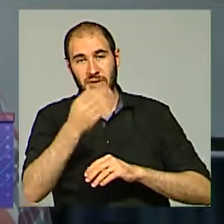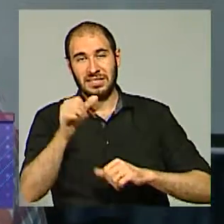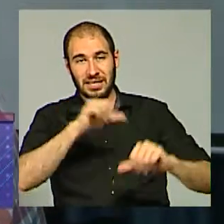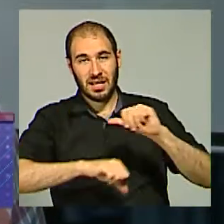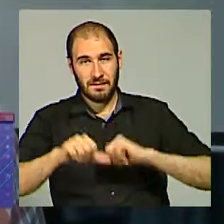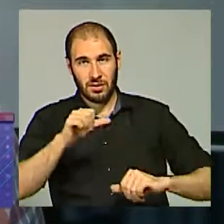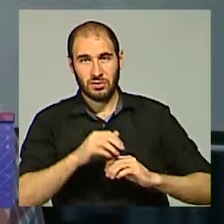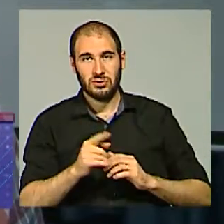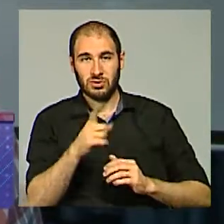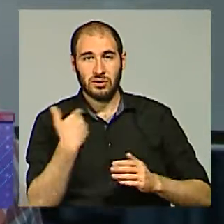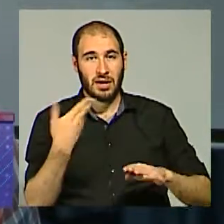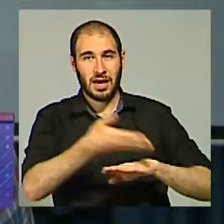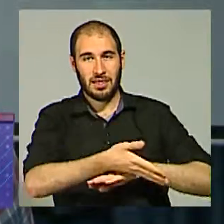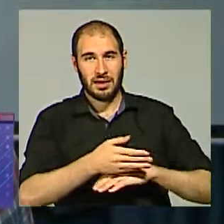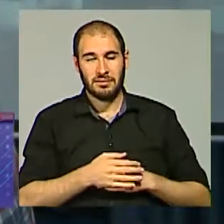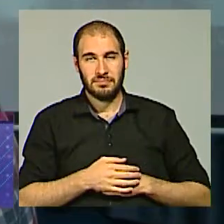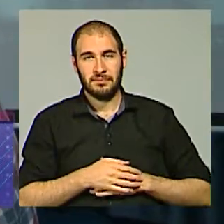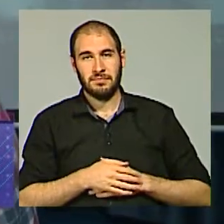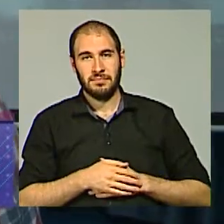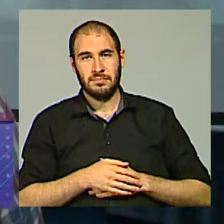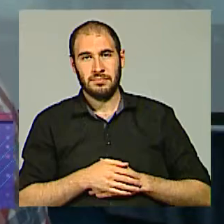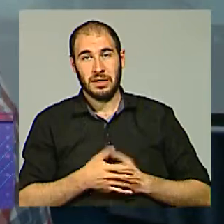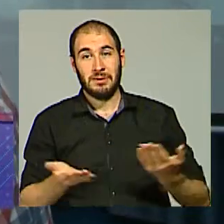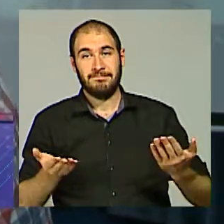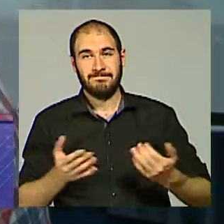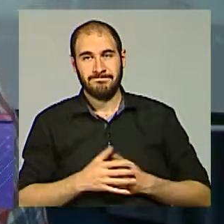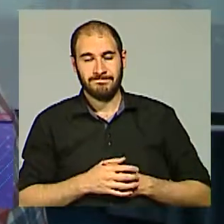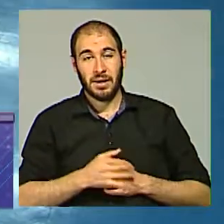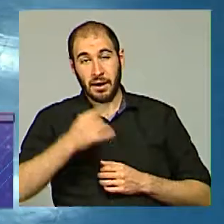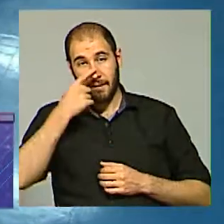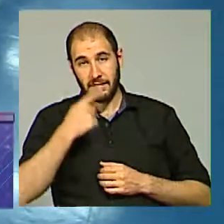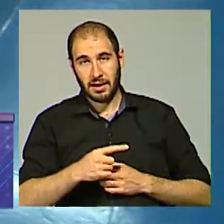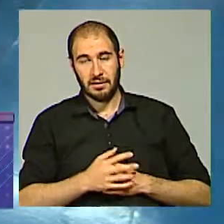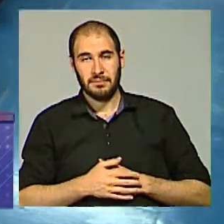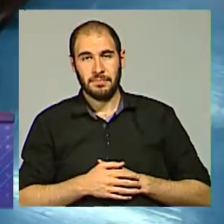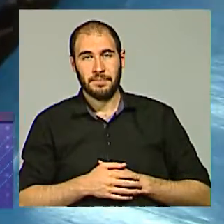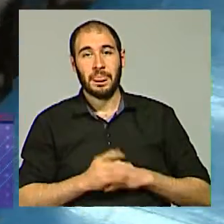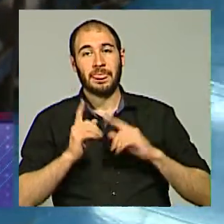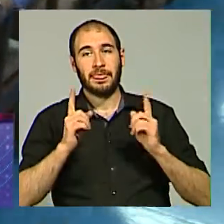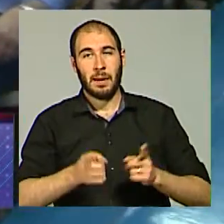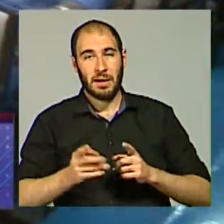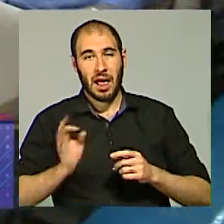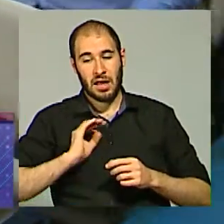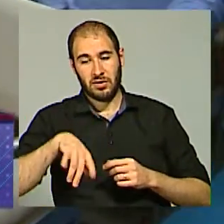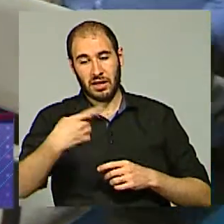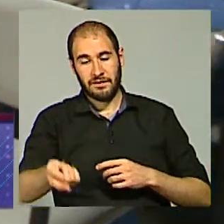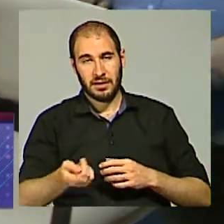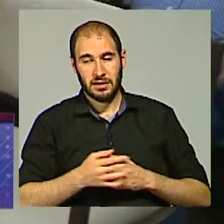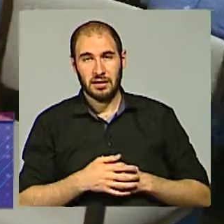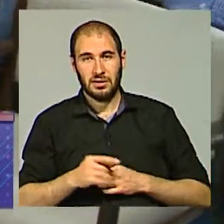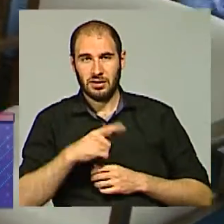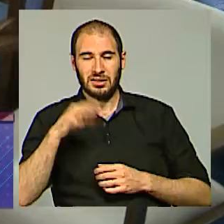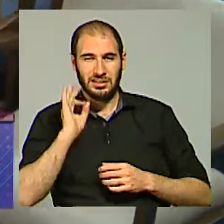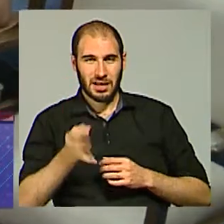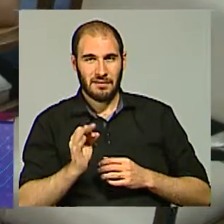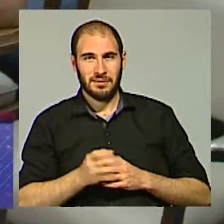que tenían que ingresar y bueno finalmente también para el año que viene sabemos que